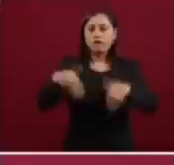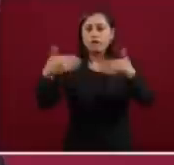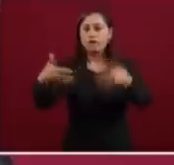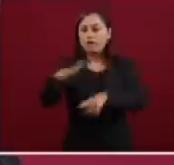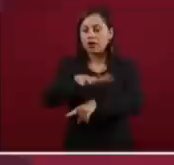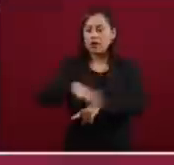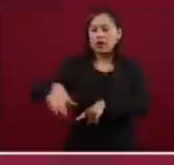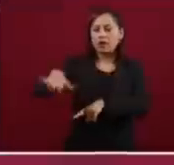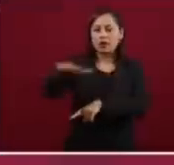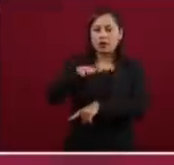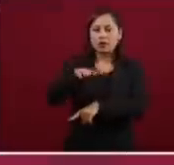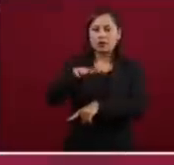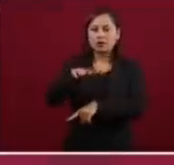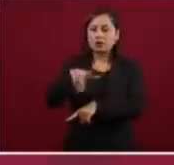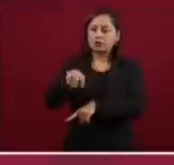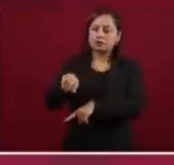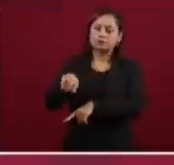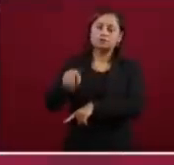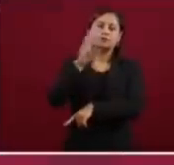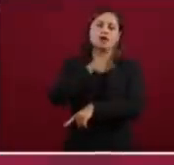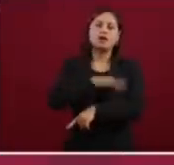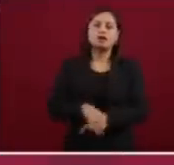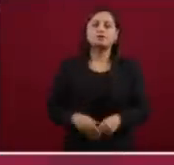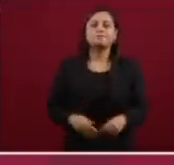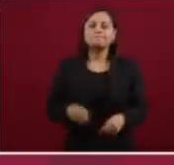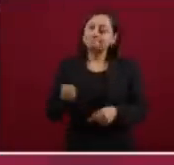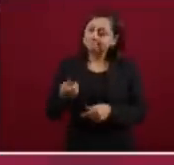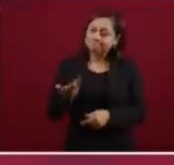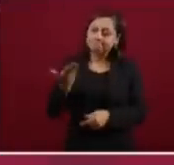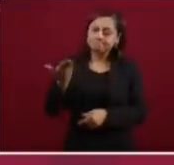un recto proceder a todos